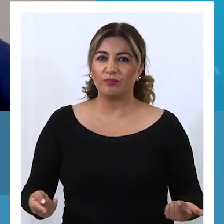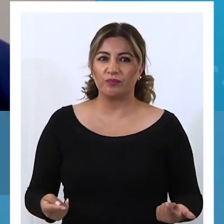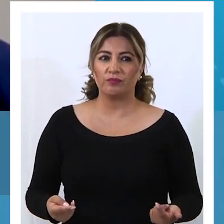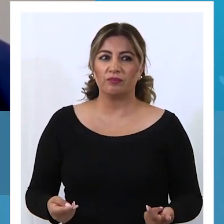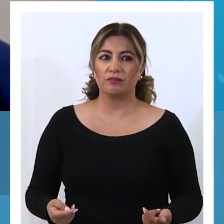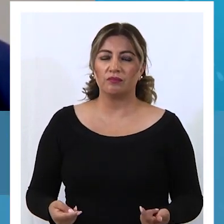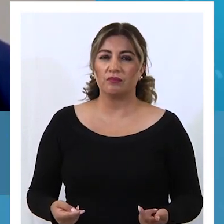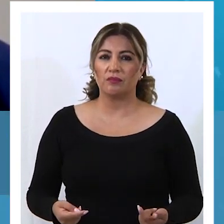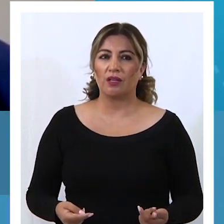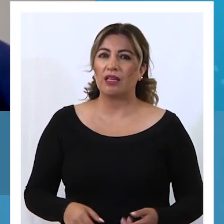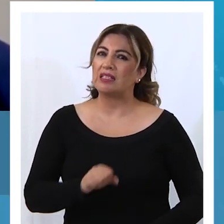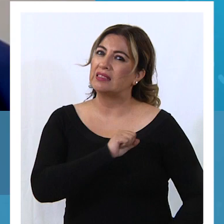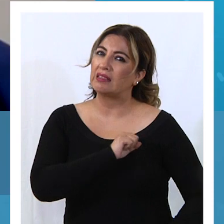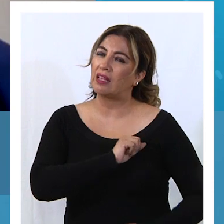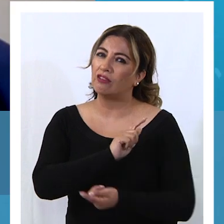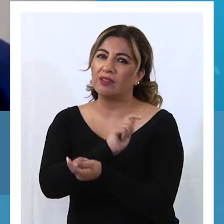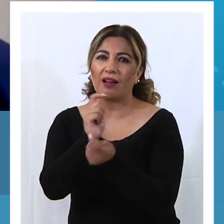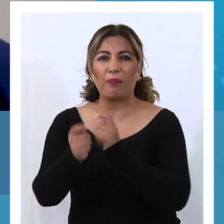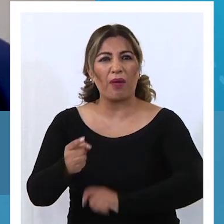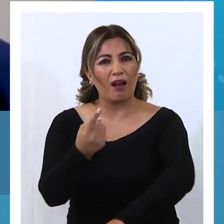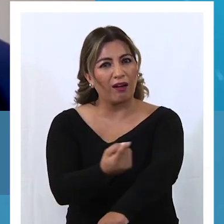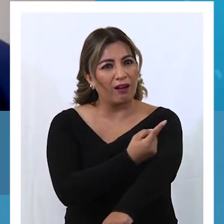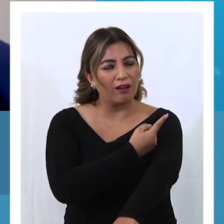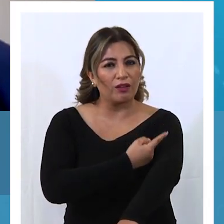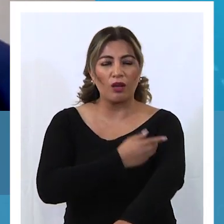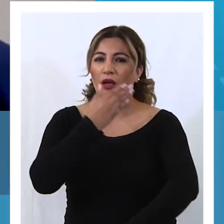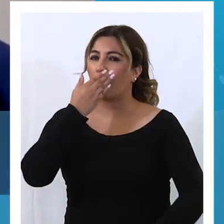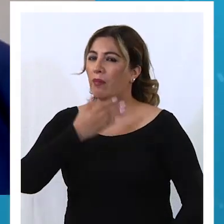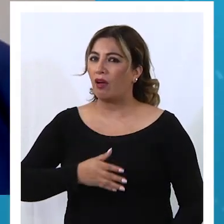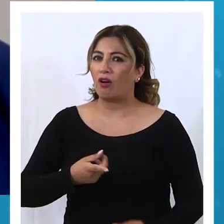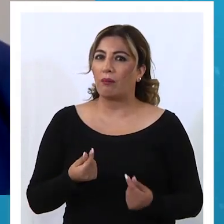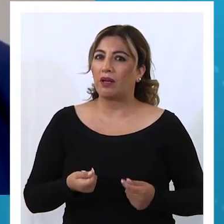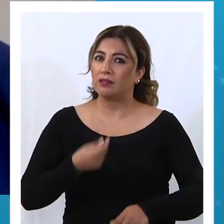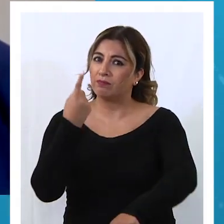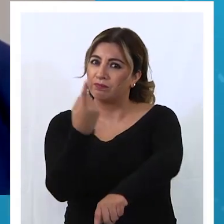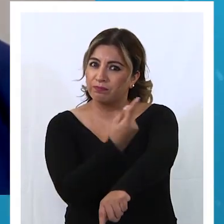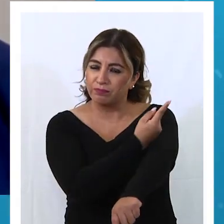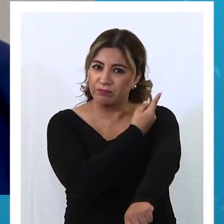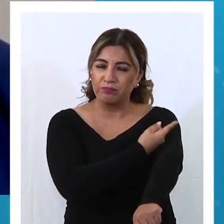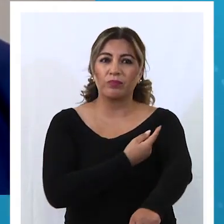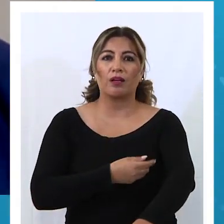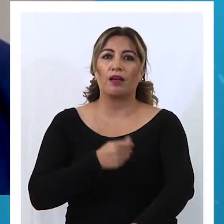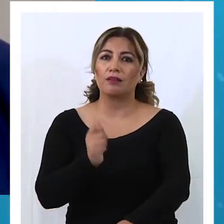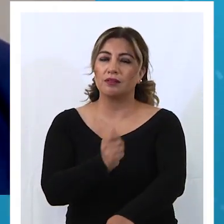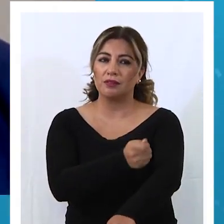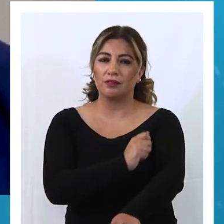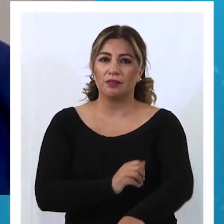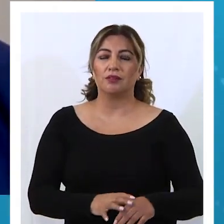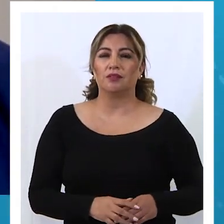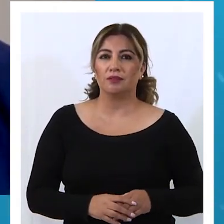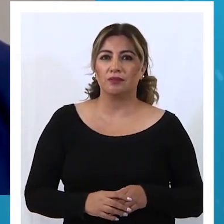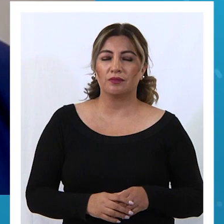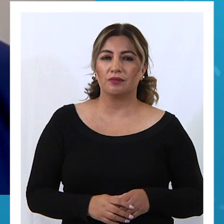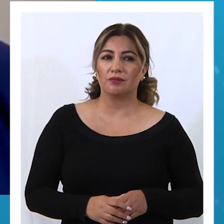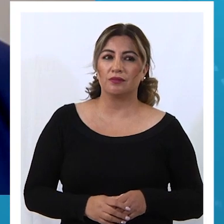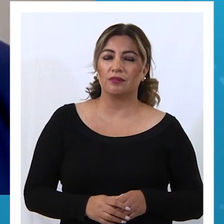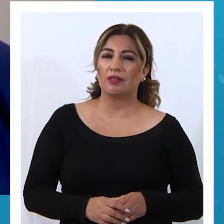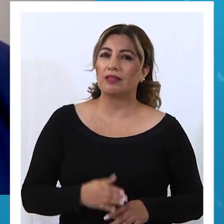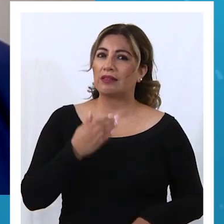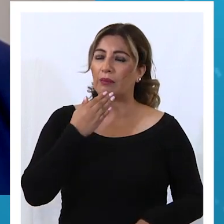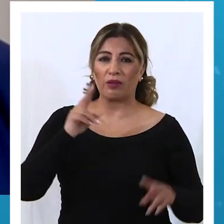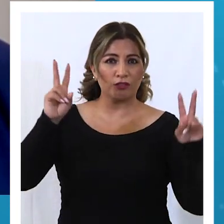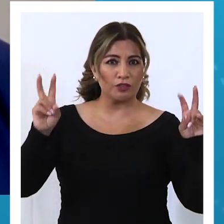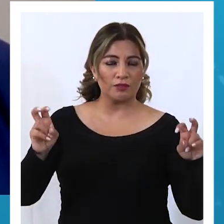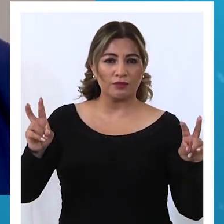deuda de descentralización, de quizás mejor distribución de los recursos, zonas más extremas quizás también con